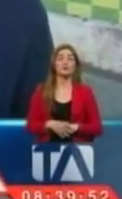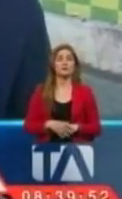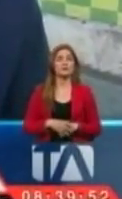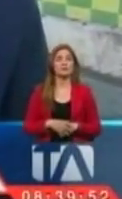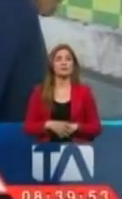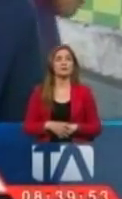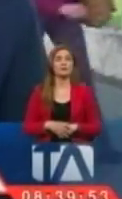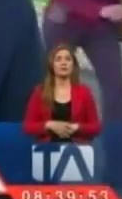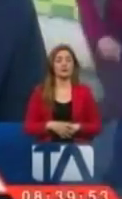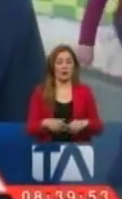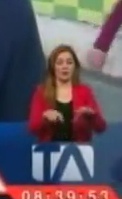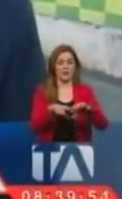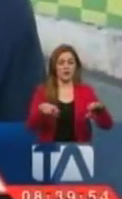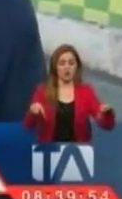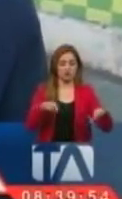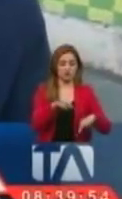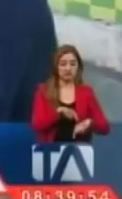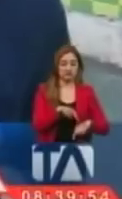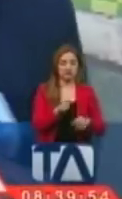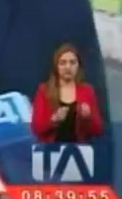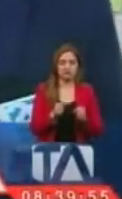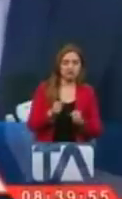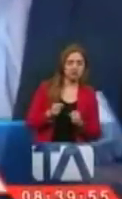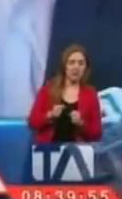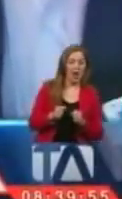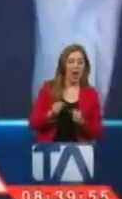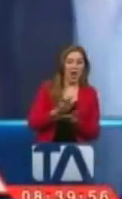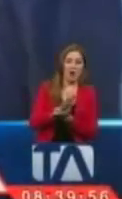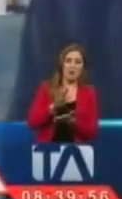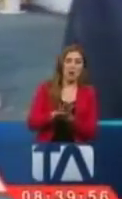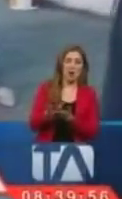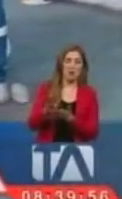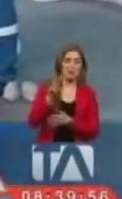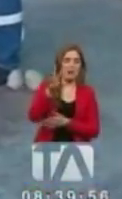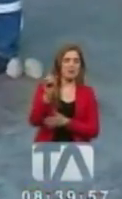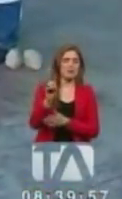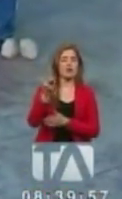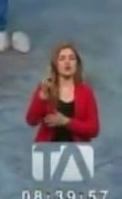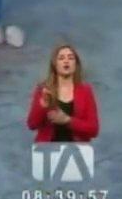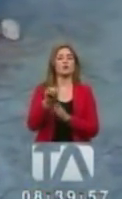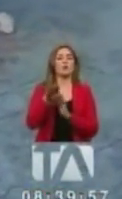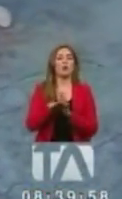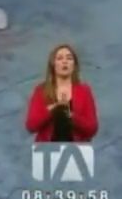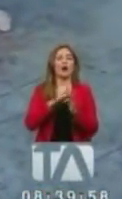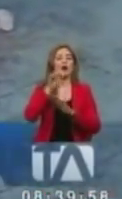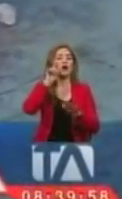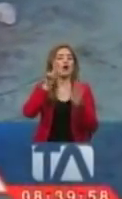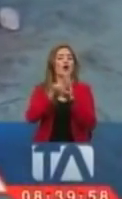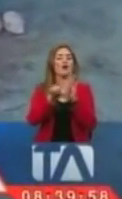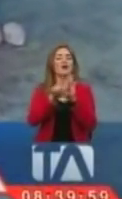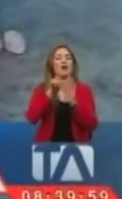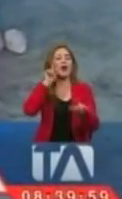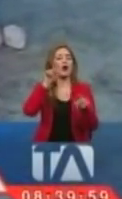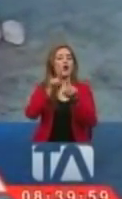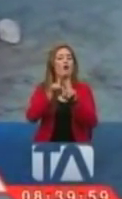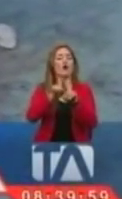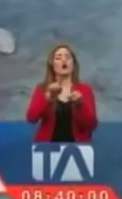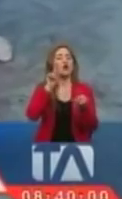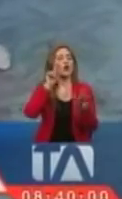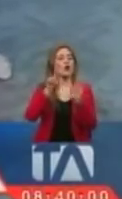delimitando el límite máximo de velocidad en sauna escolar que es de 20 kilómetros por hora de tránsito